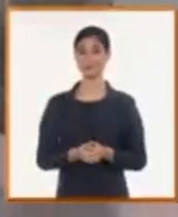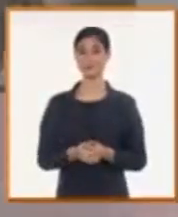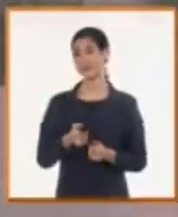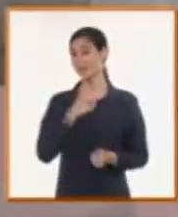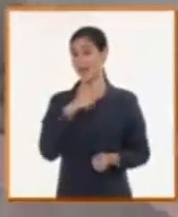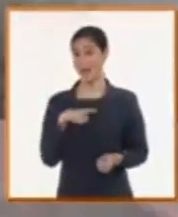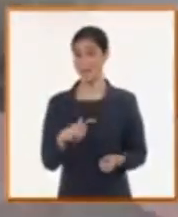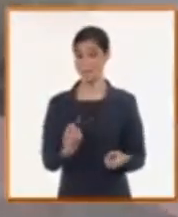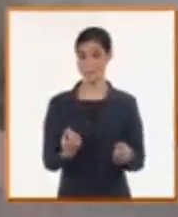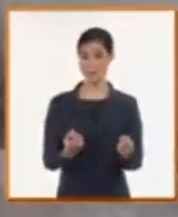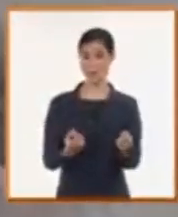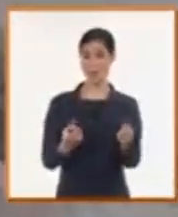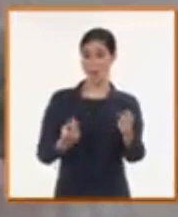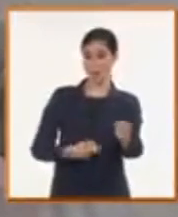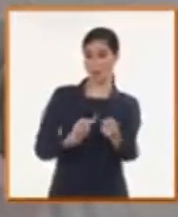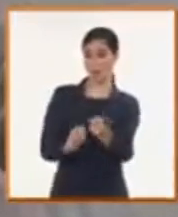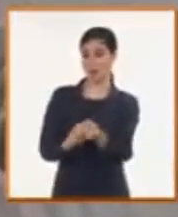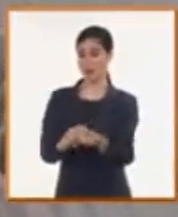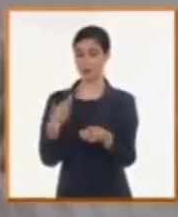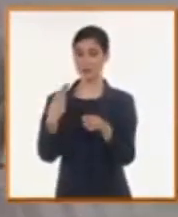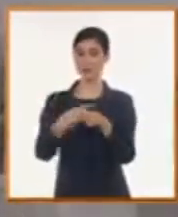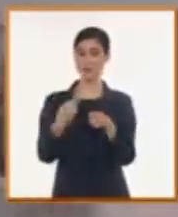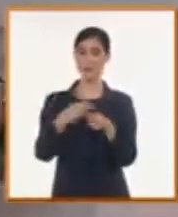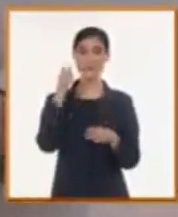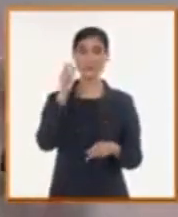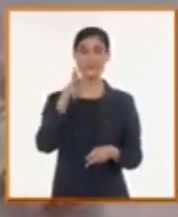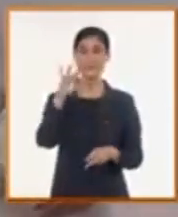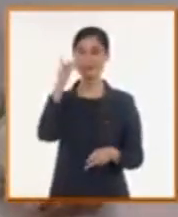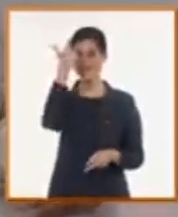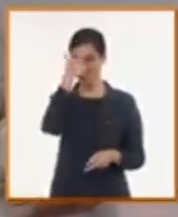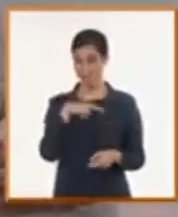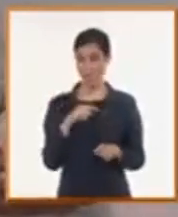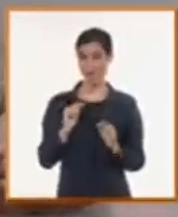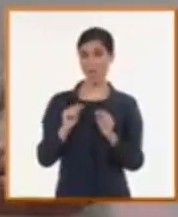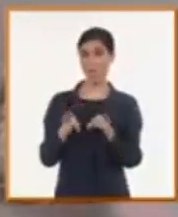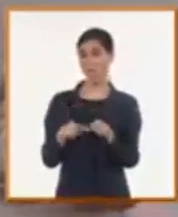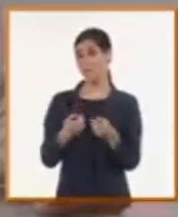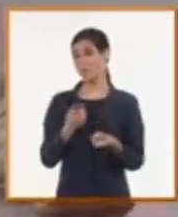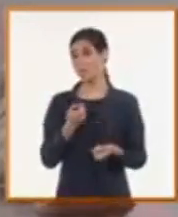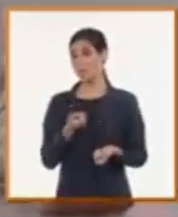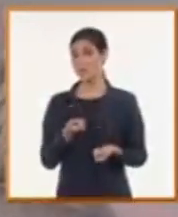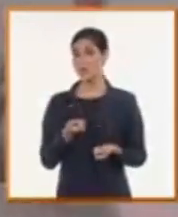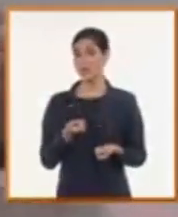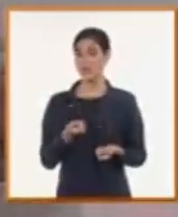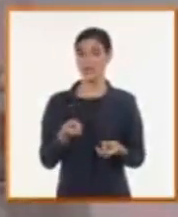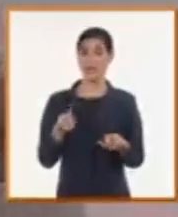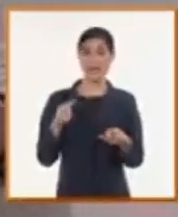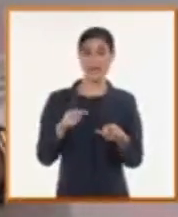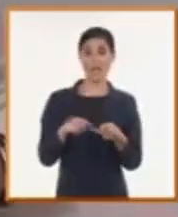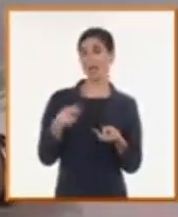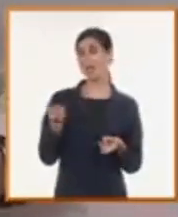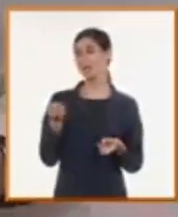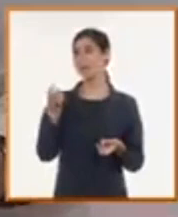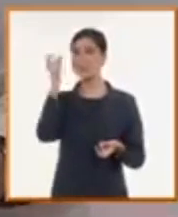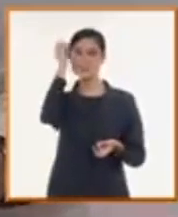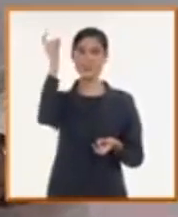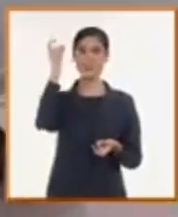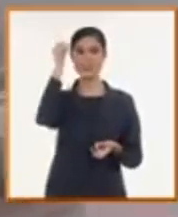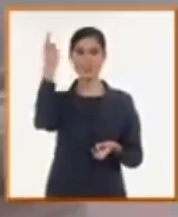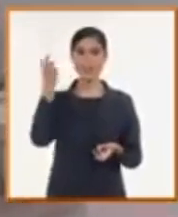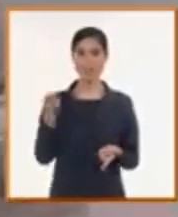Fría, el bloque capitalista y el bloque socialista. Neto era un hombre de ideas marxistas y se identificaba